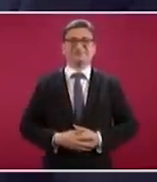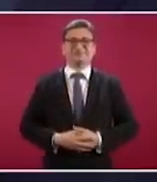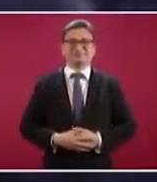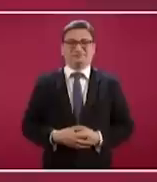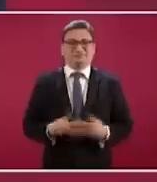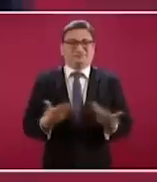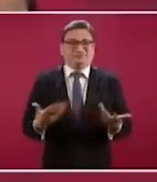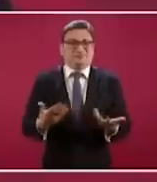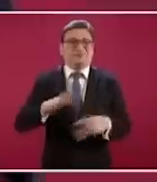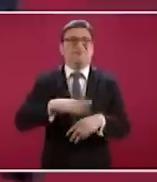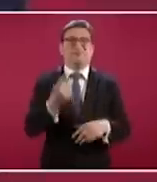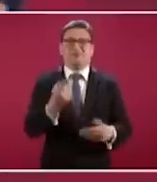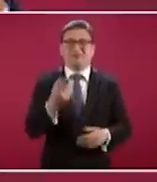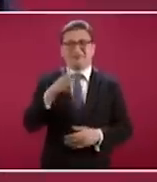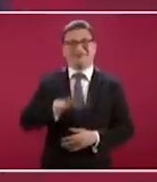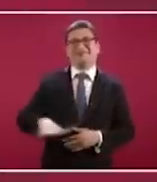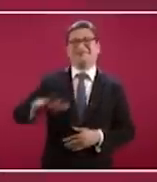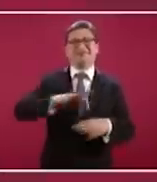porque el pueblo de México,